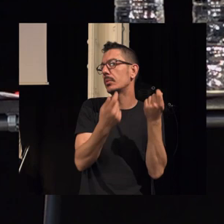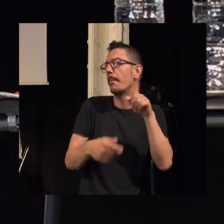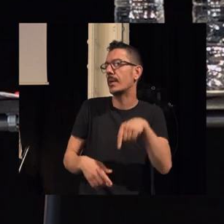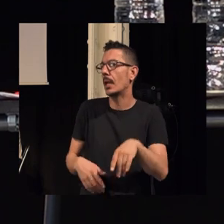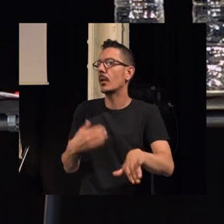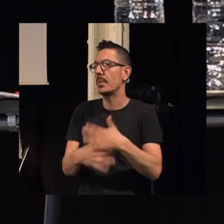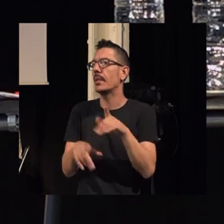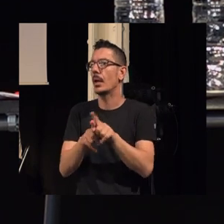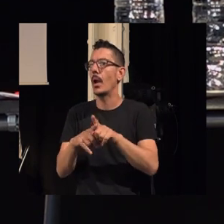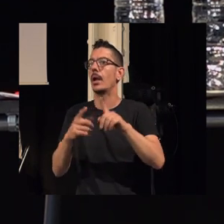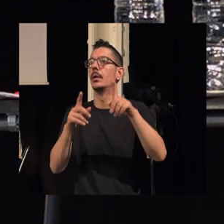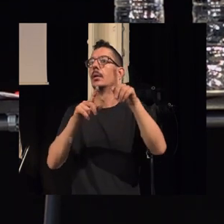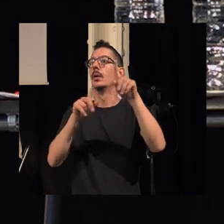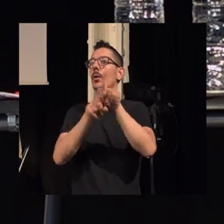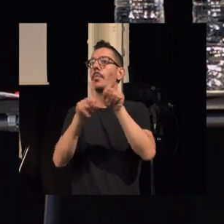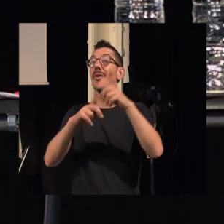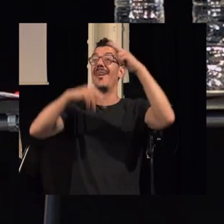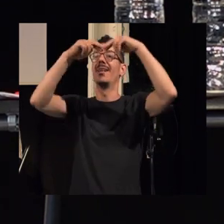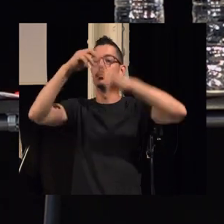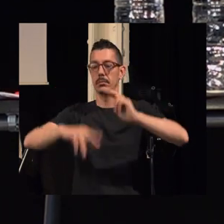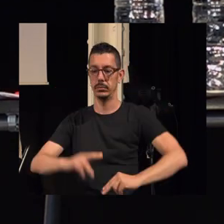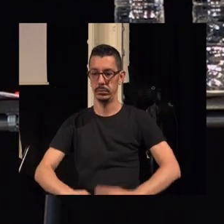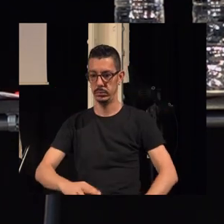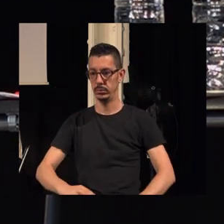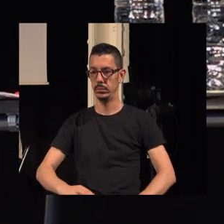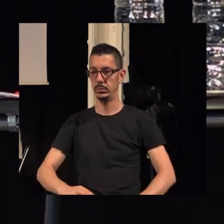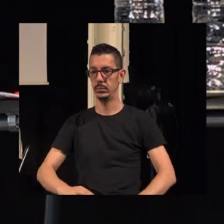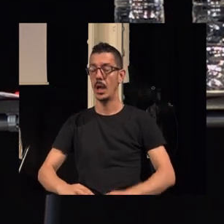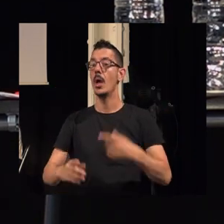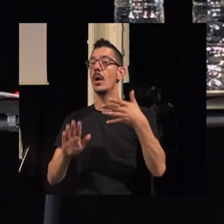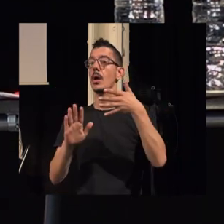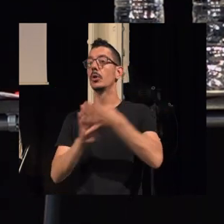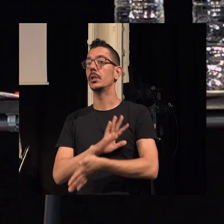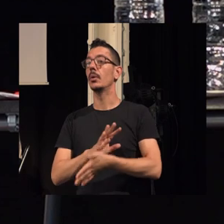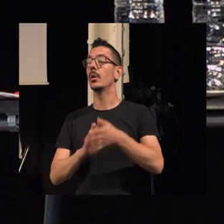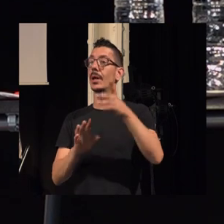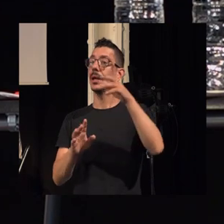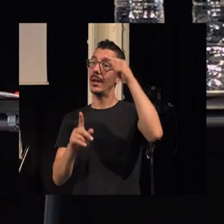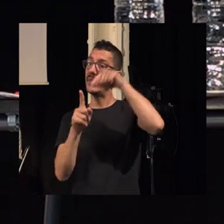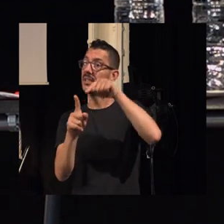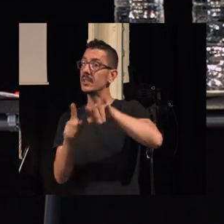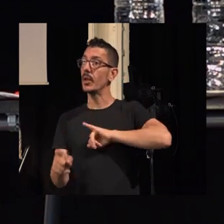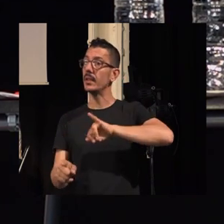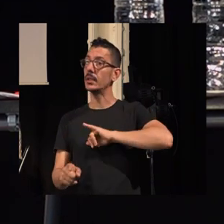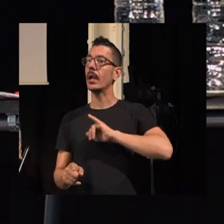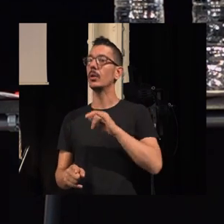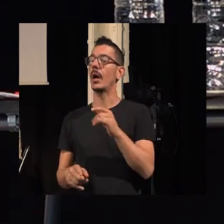empezar destruyéndolas. Porque el problema de fetichismo identitario es particularmente